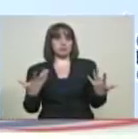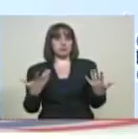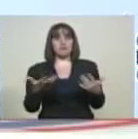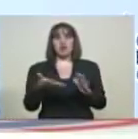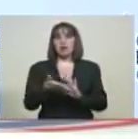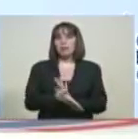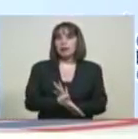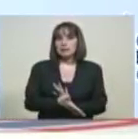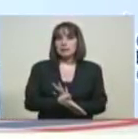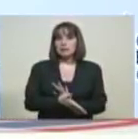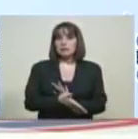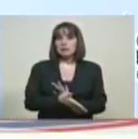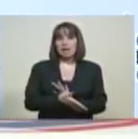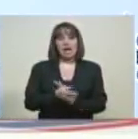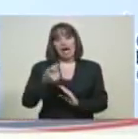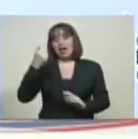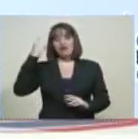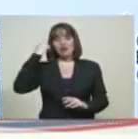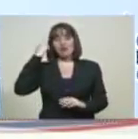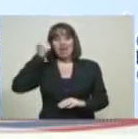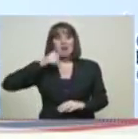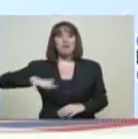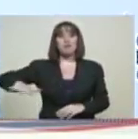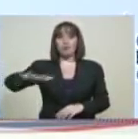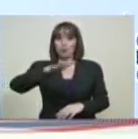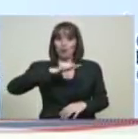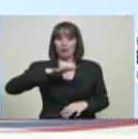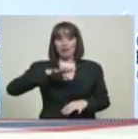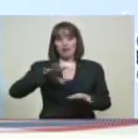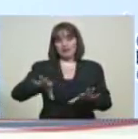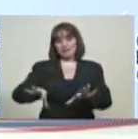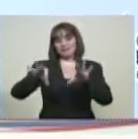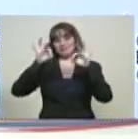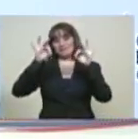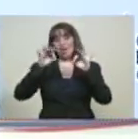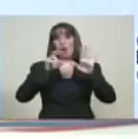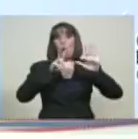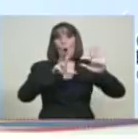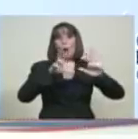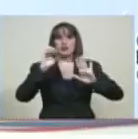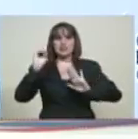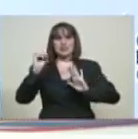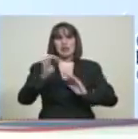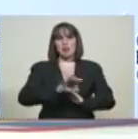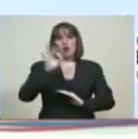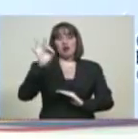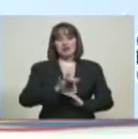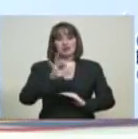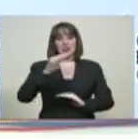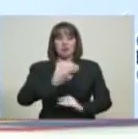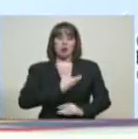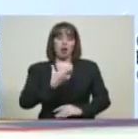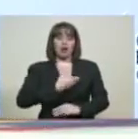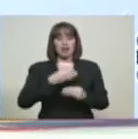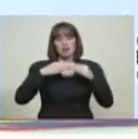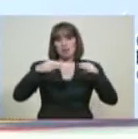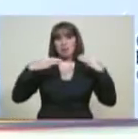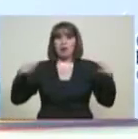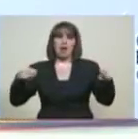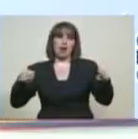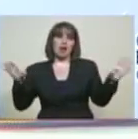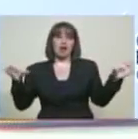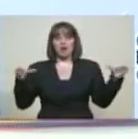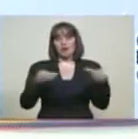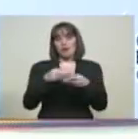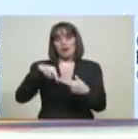pasa es que no contaban que este pueblo iba a elegir al 80% de los alcaldes por voto popular de la